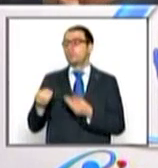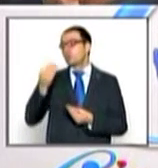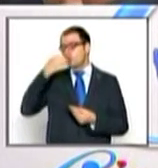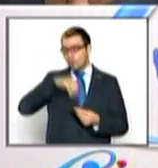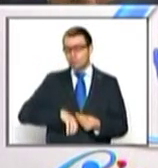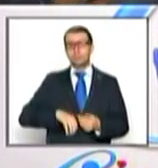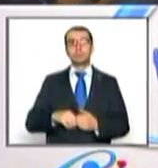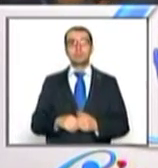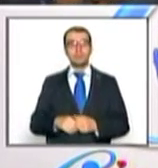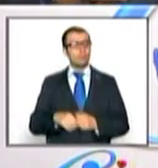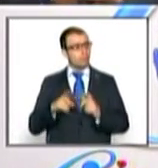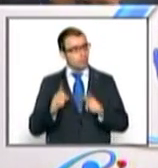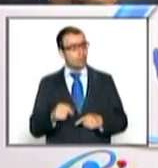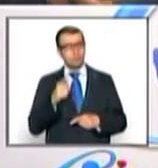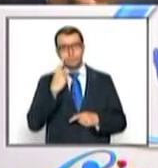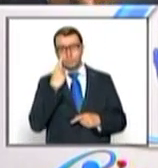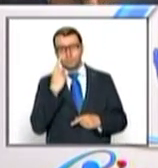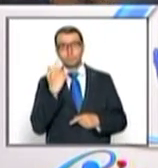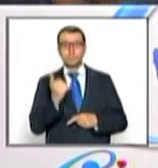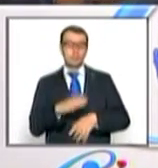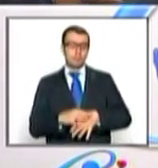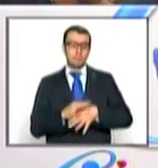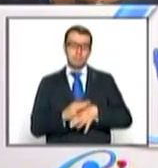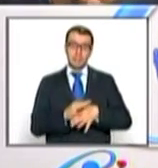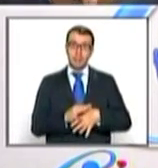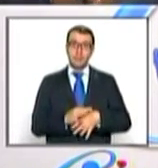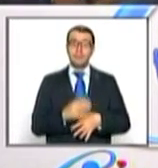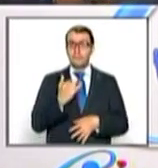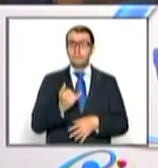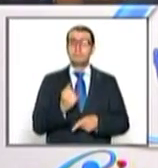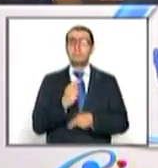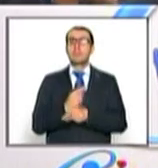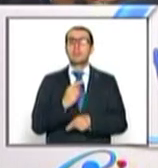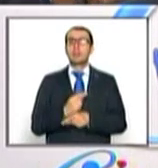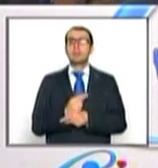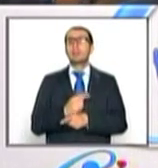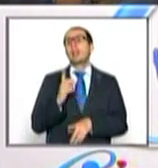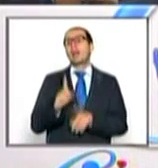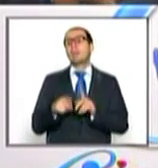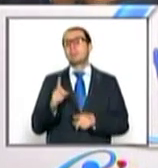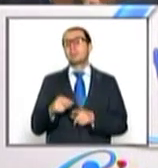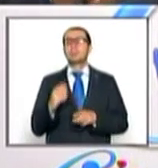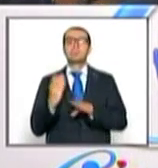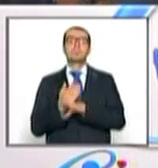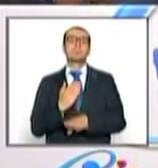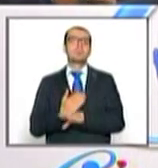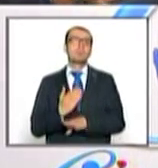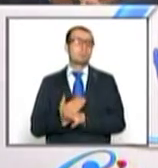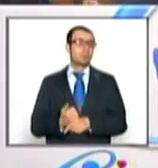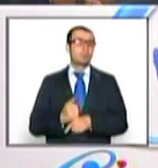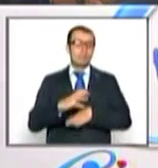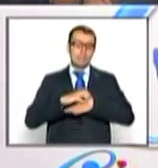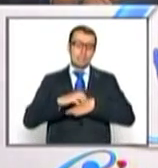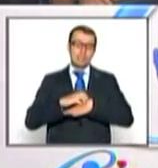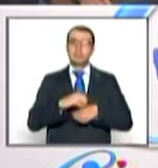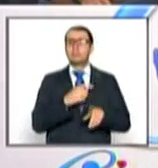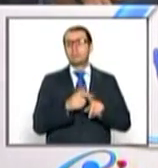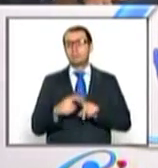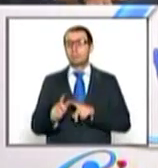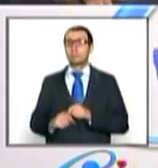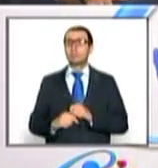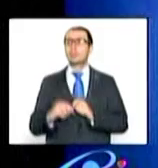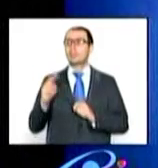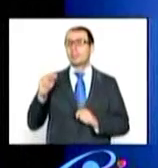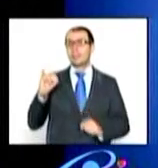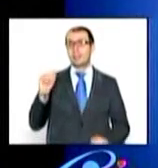piel. Por ejemplo, las alteraciones de la falta de vitamina C, como el escorbuto, produce lesiones dérmicas muy características, o de la niacina. El paciente